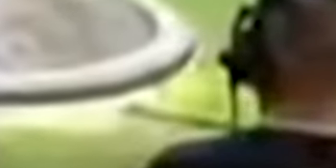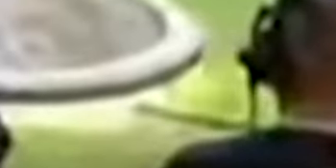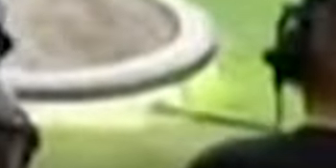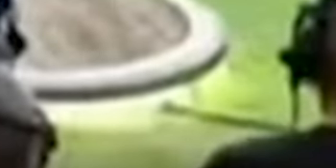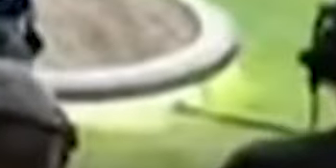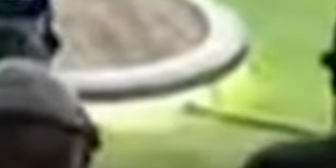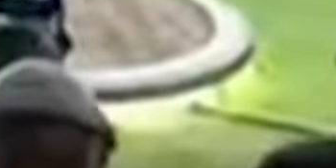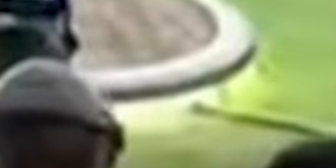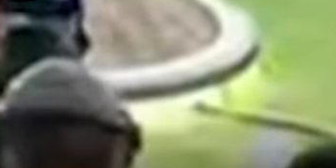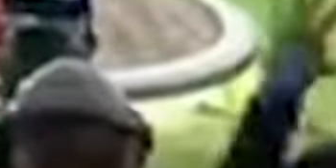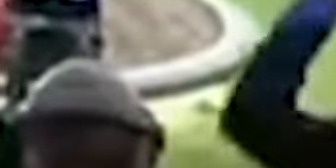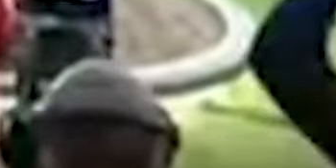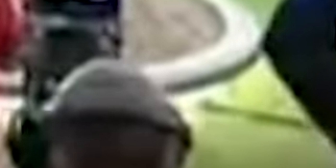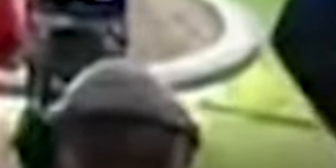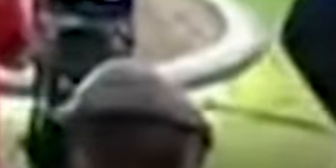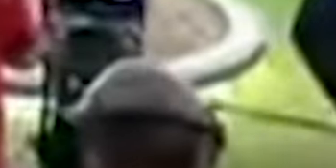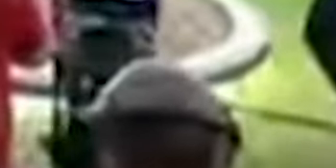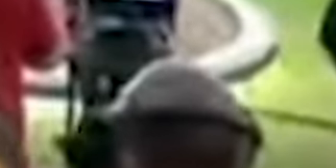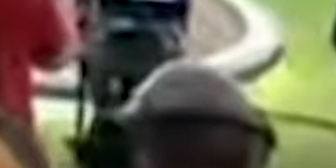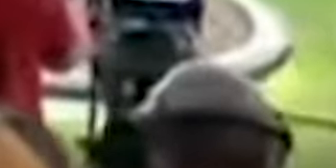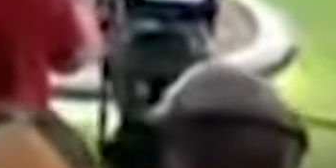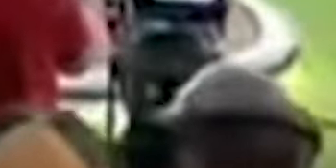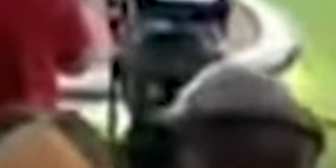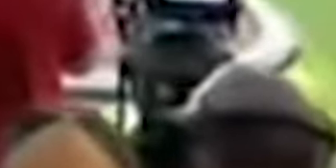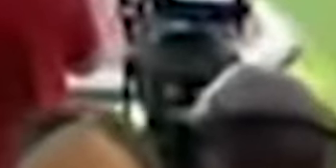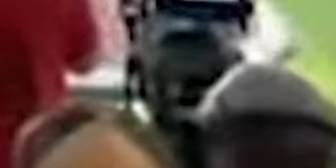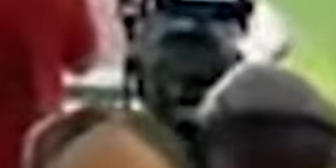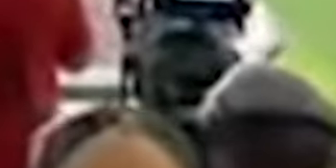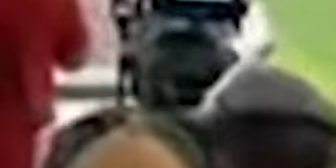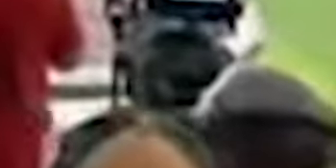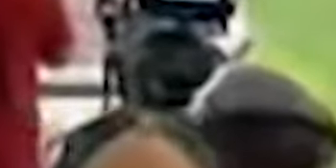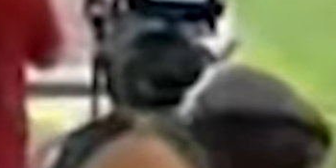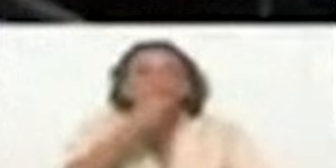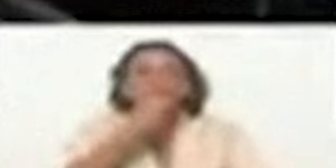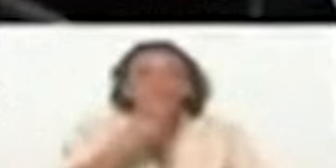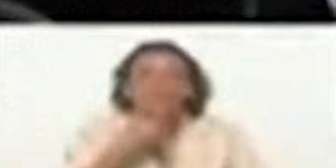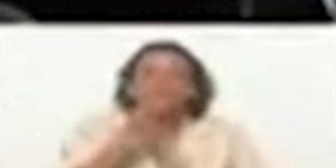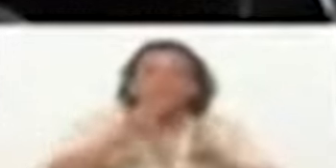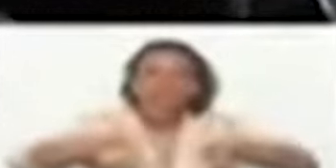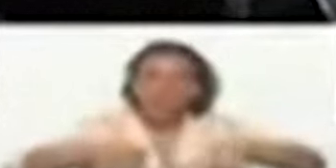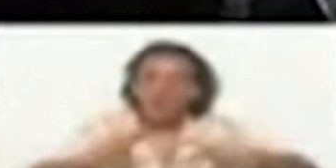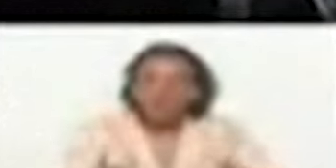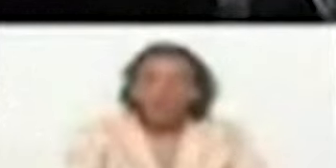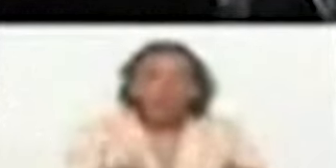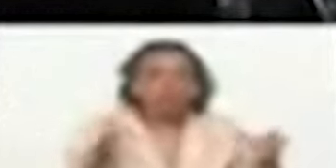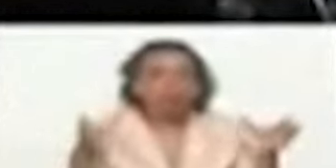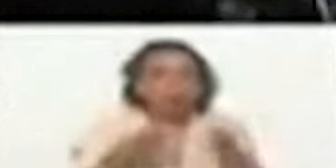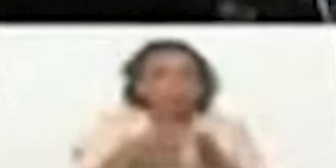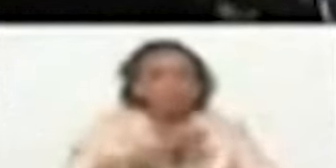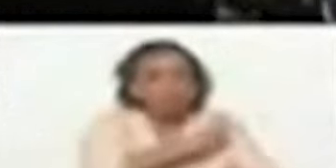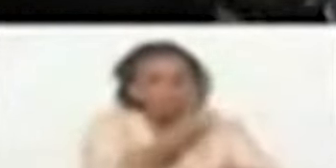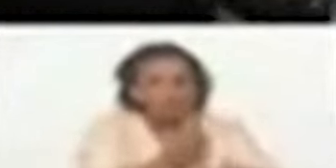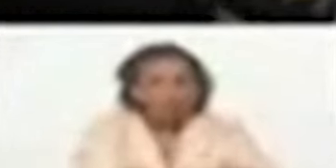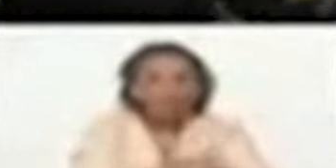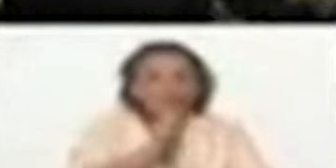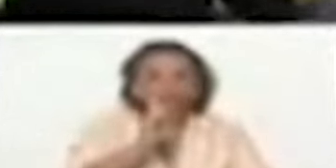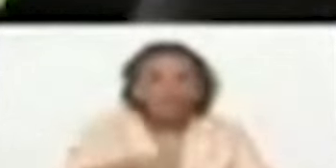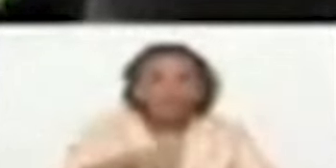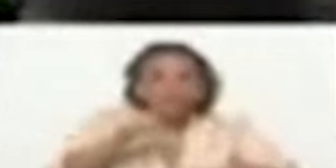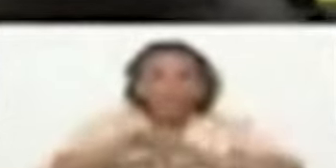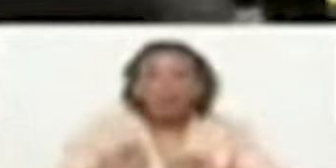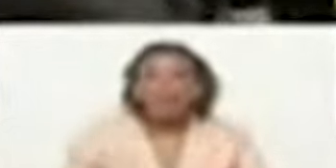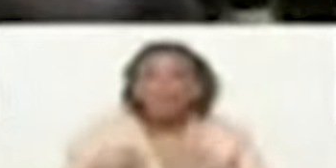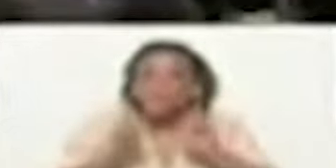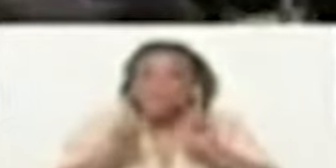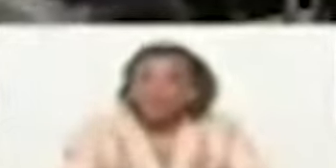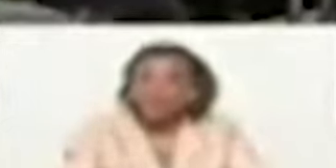El presidente de Venezuela, Nicolás Maduro, renovó el lunes cuatro altos mandos de la Fuerza Armada Nacional Bolivariana, pilar de su gobierno, dos meses y medio